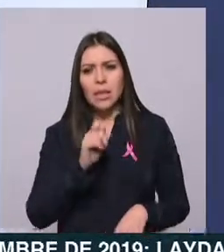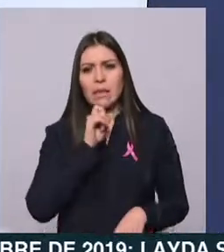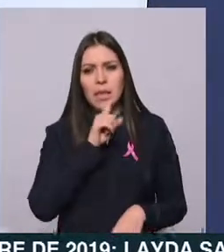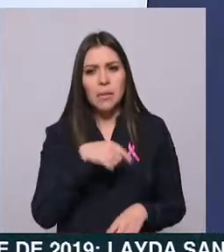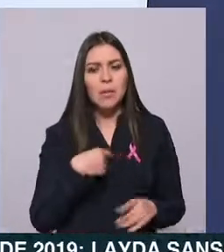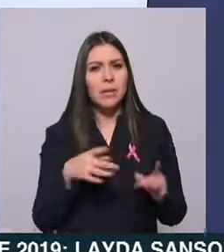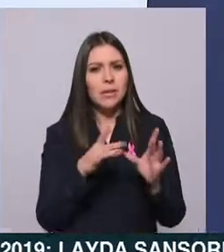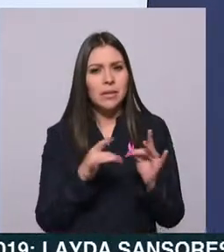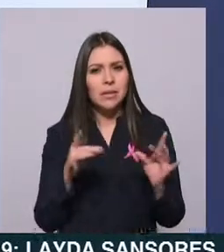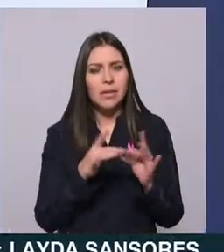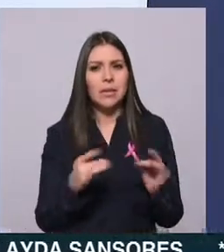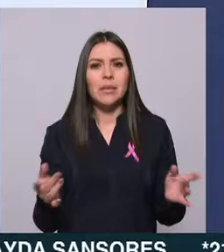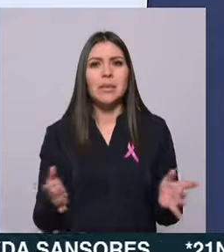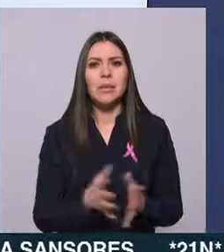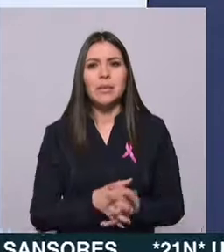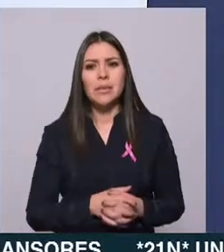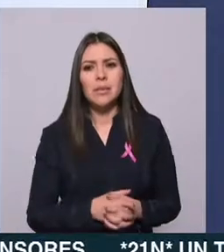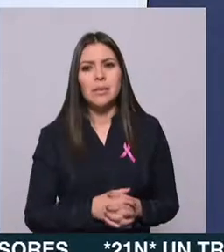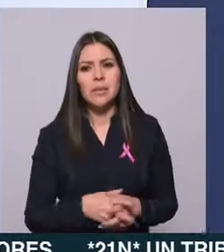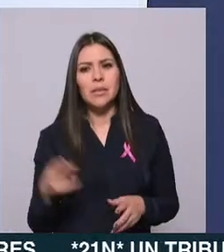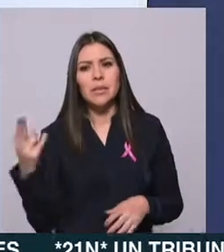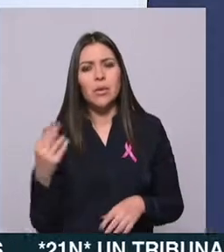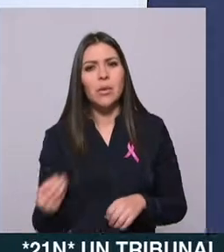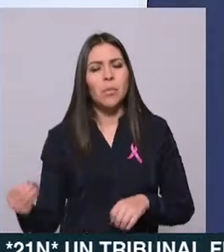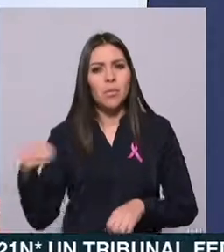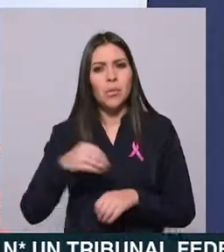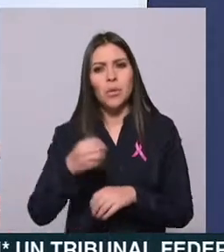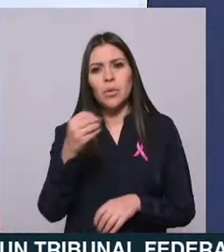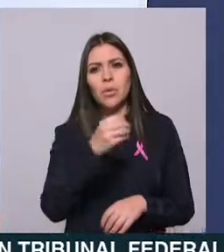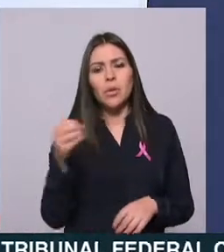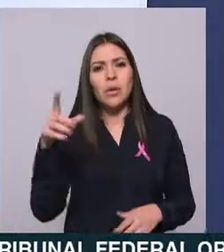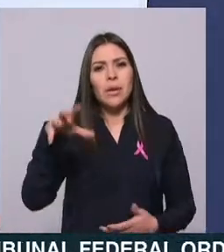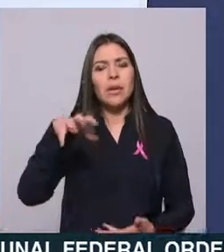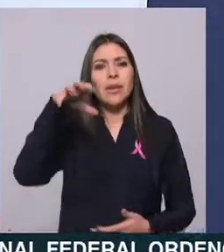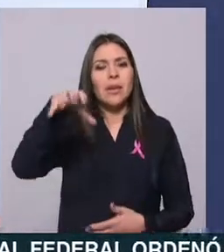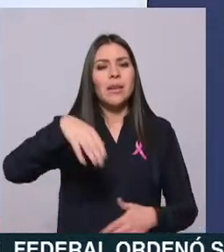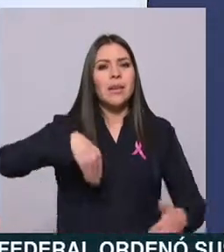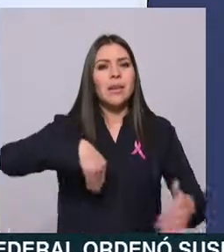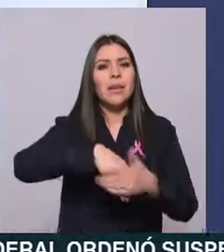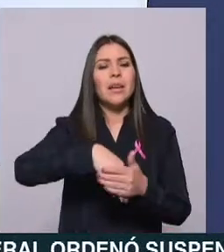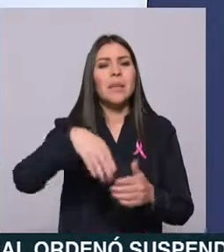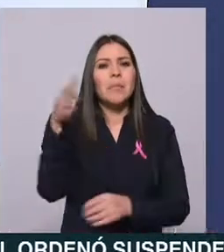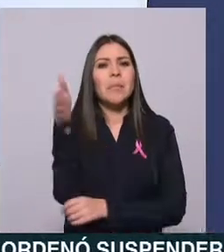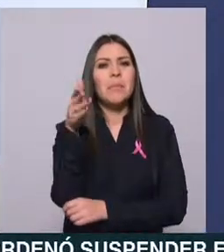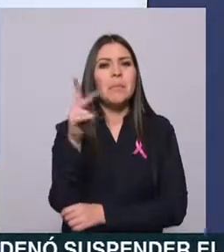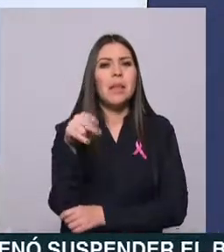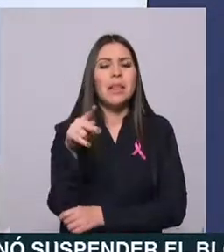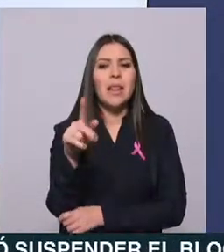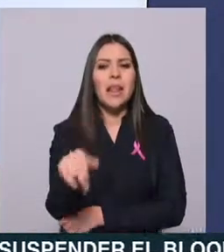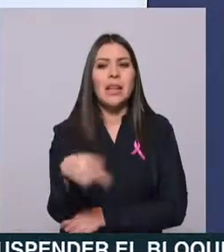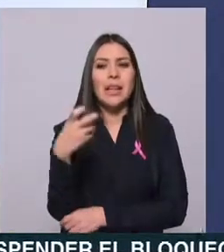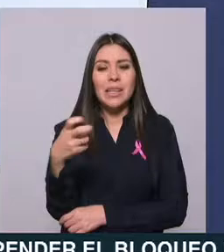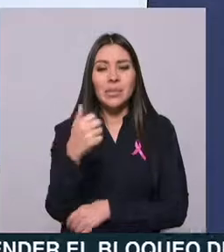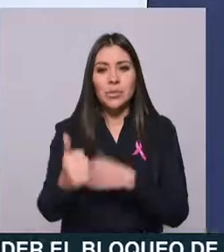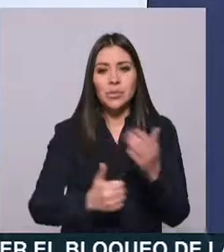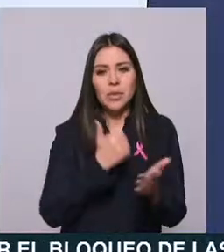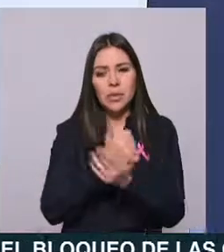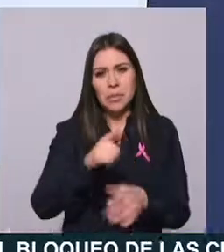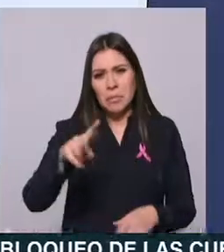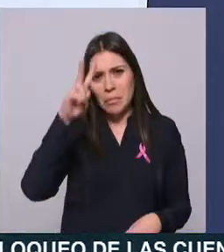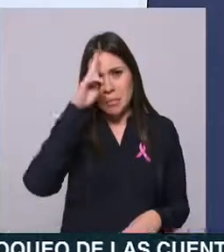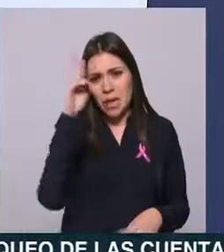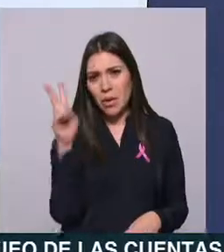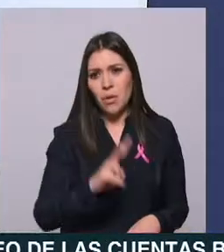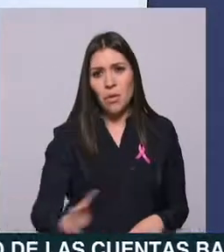dicho, secretario, pues pongan orden en el CETRAM Pantitlán, que es el peor de la ciudad, insisto. ¿Por